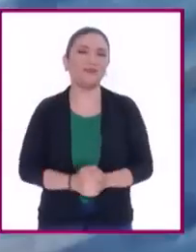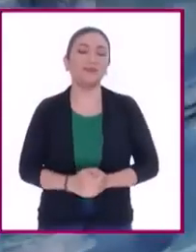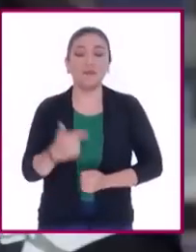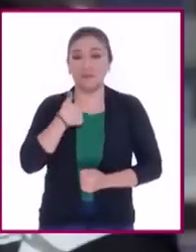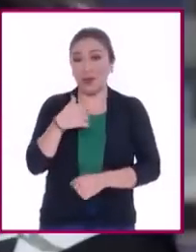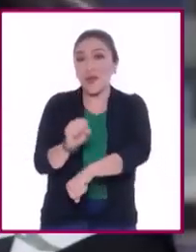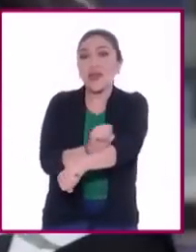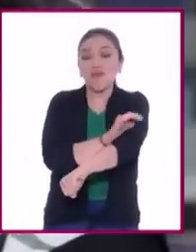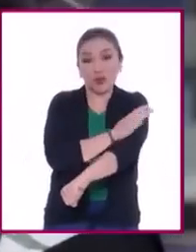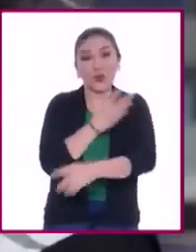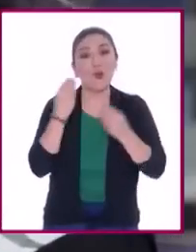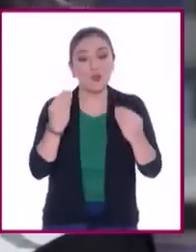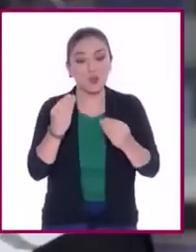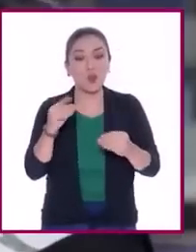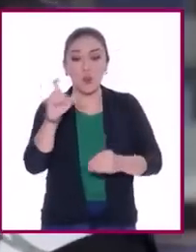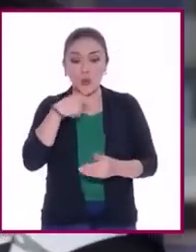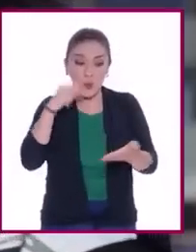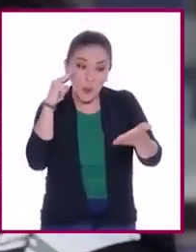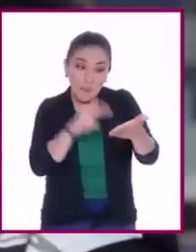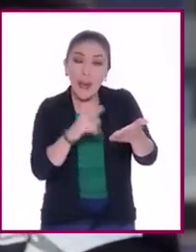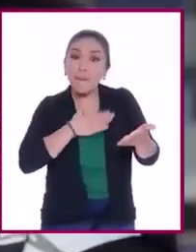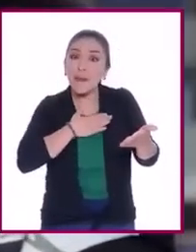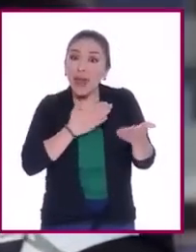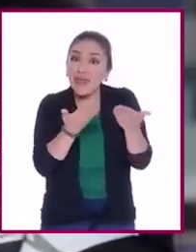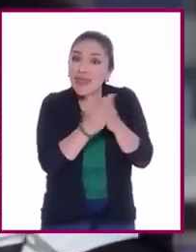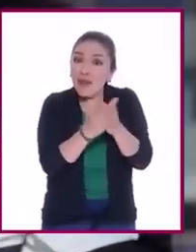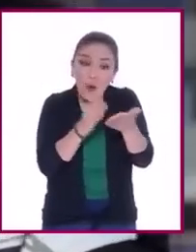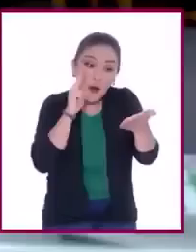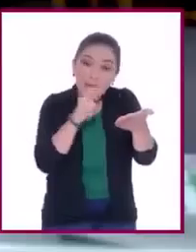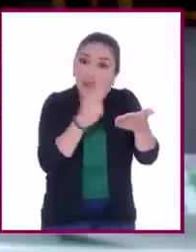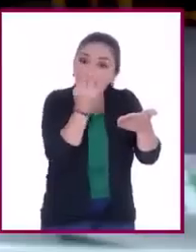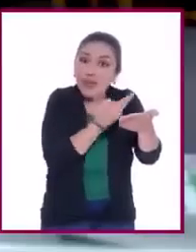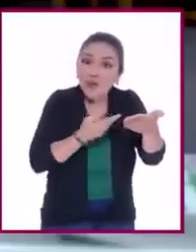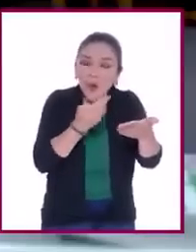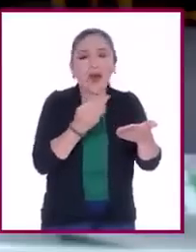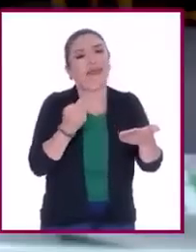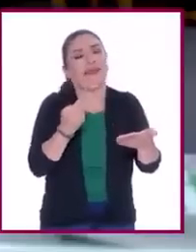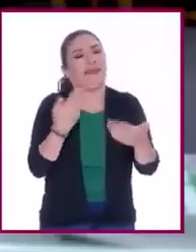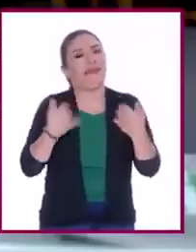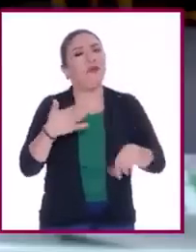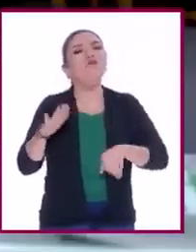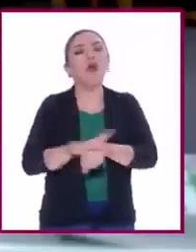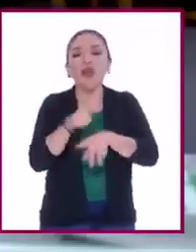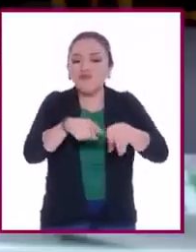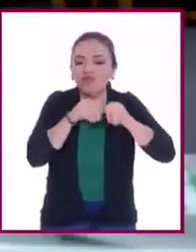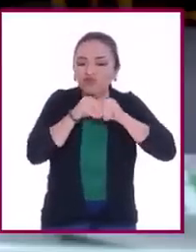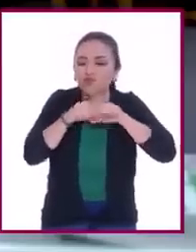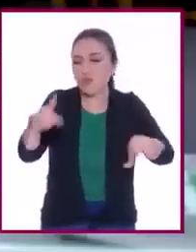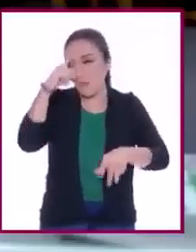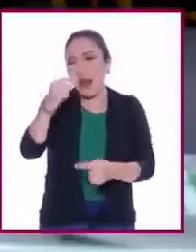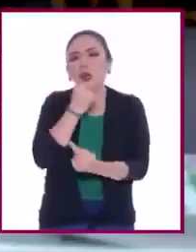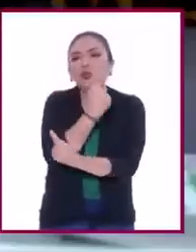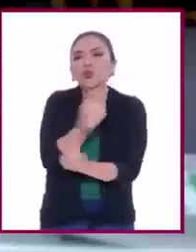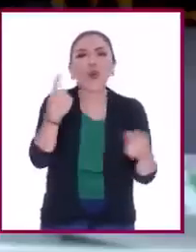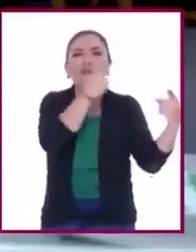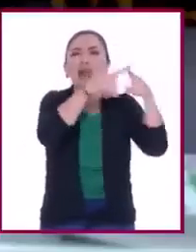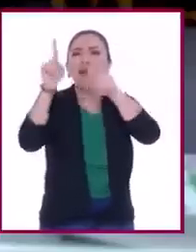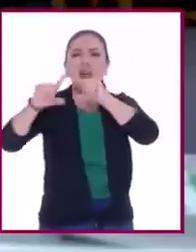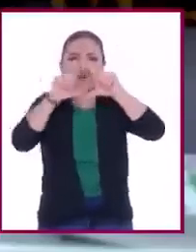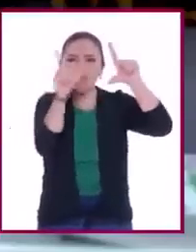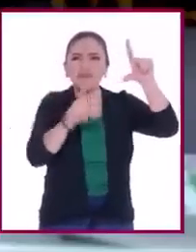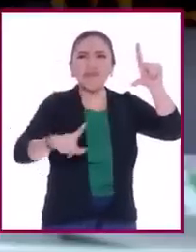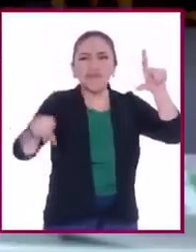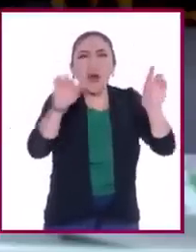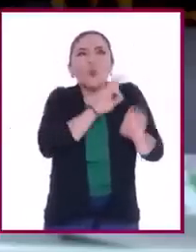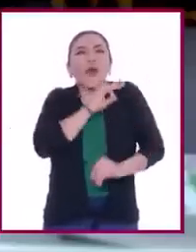pues yo me emociono mucho al ver publicada mi obra en los libros sobre todo porque les llega a muchos niños no de diferentes lugares